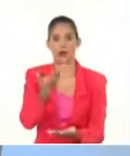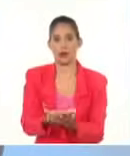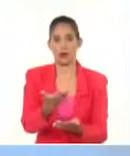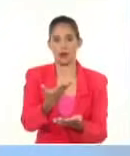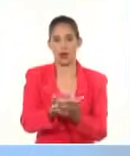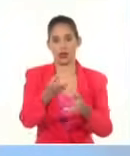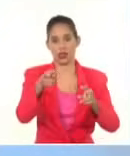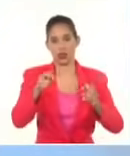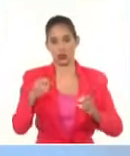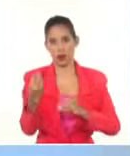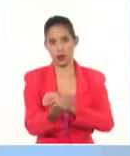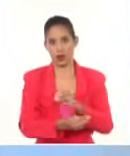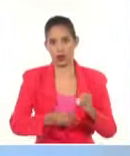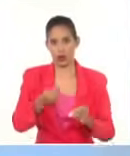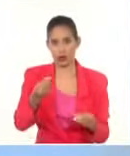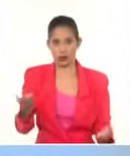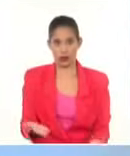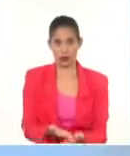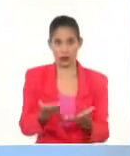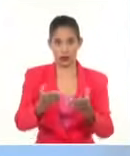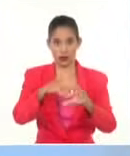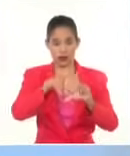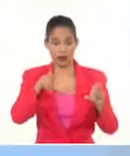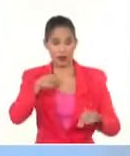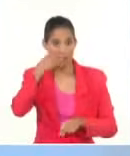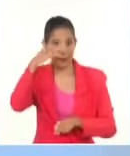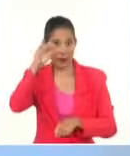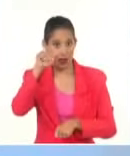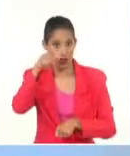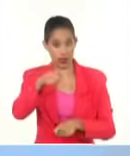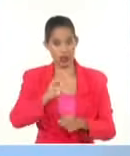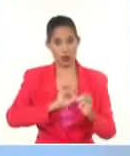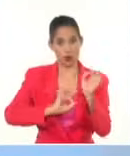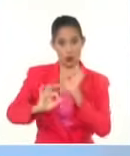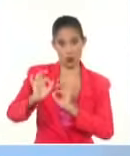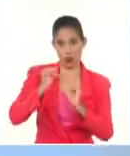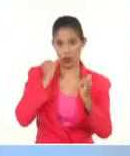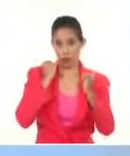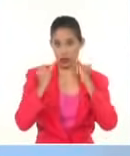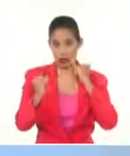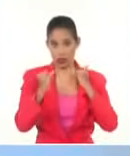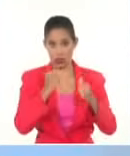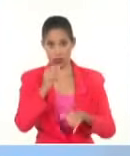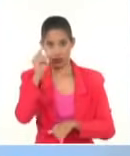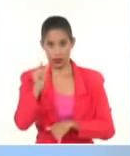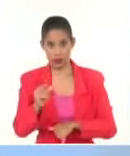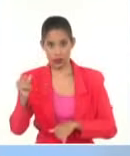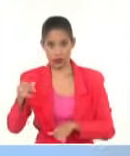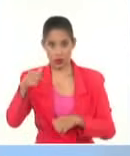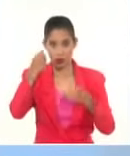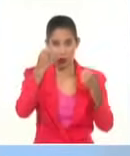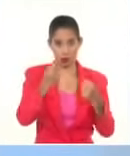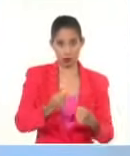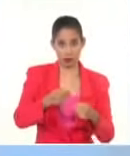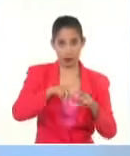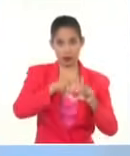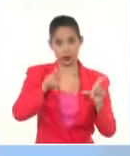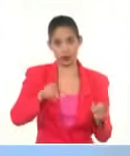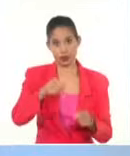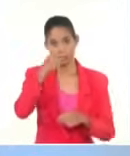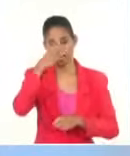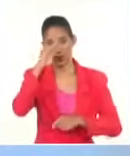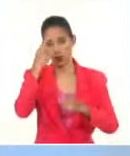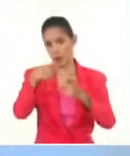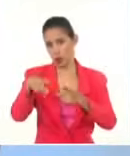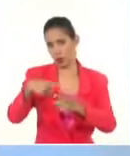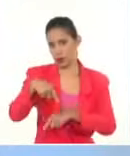los intereses de los cubanos con residencia en el país y a quienes deciden realizar su proyecto de vida fuera de la isla. Una nueva